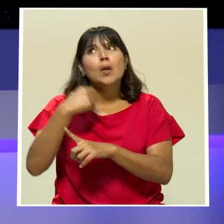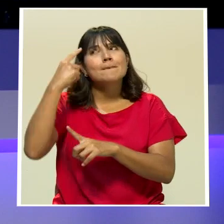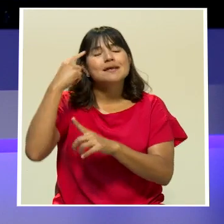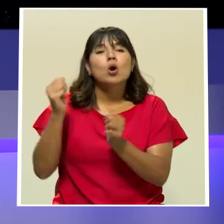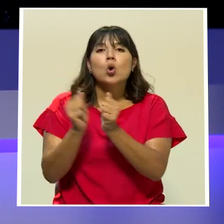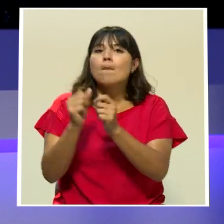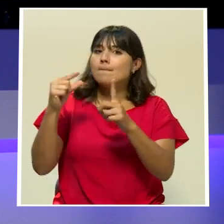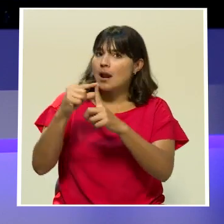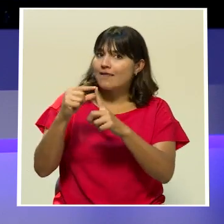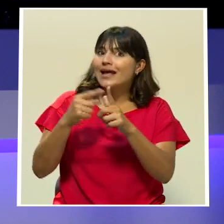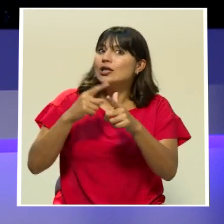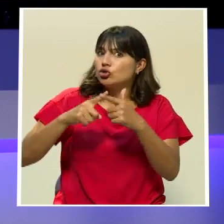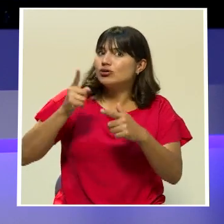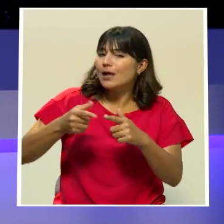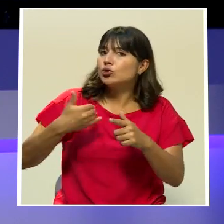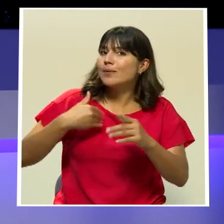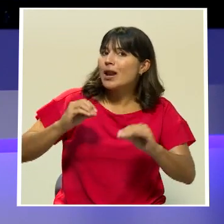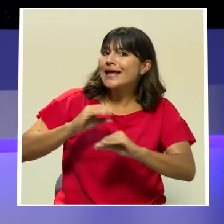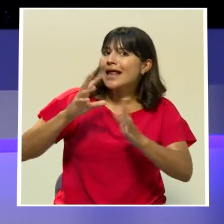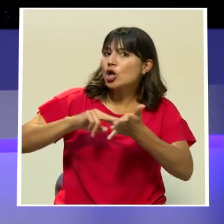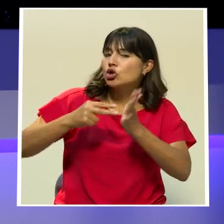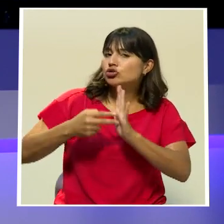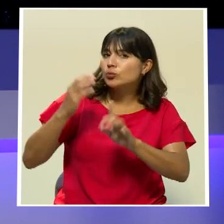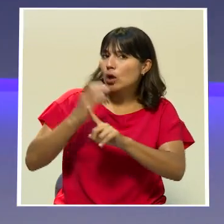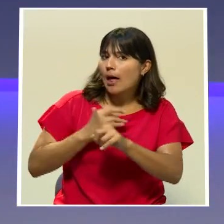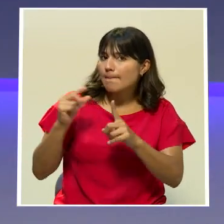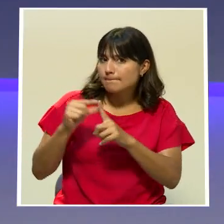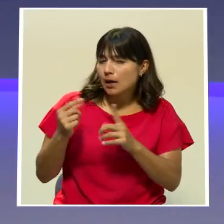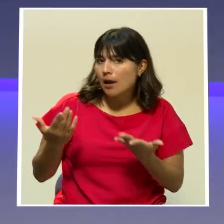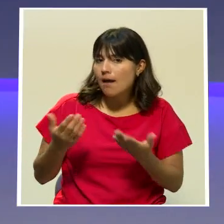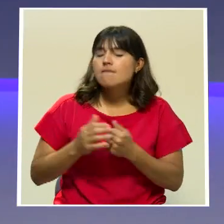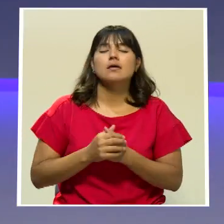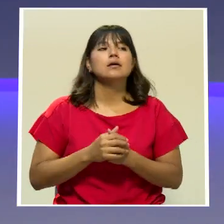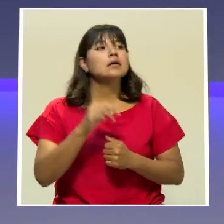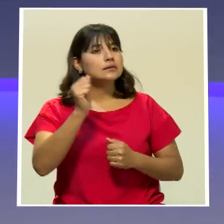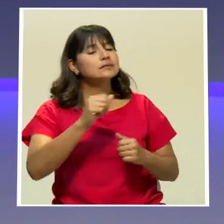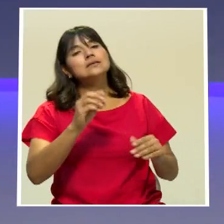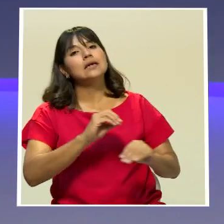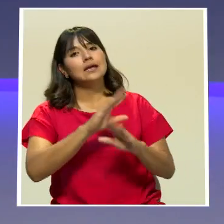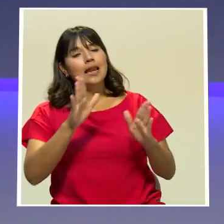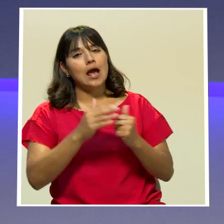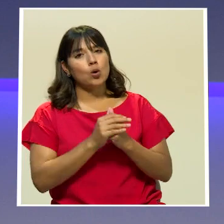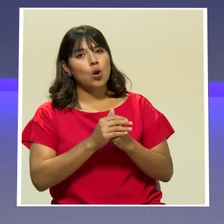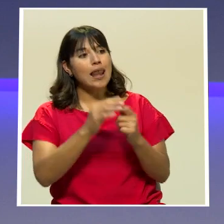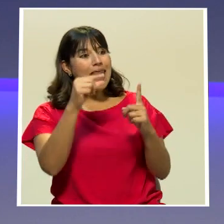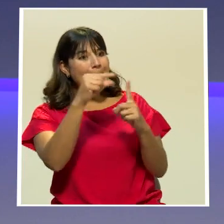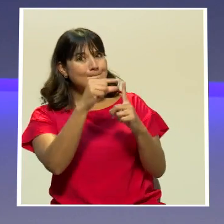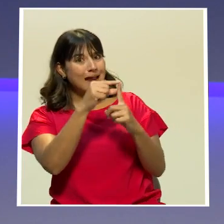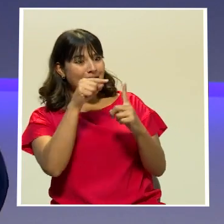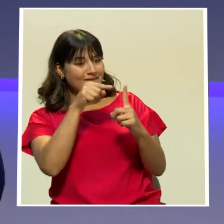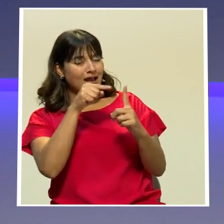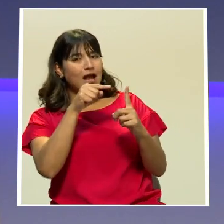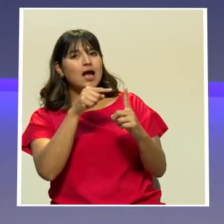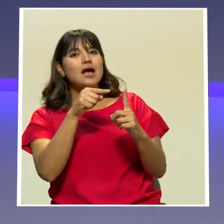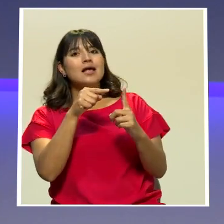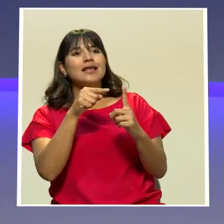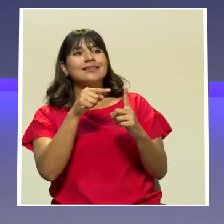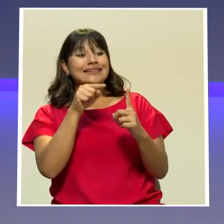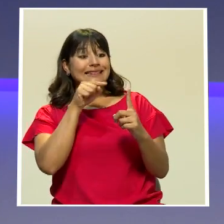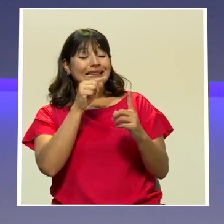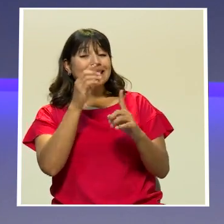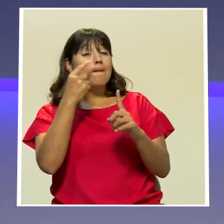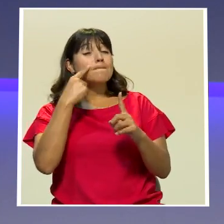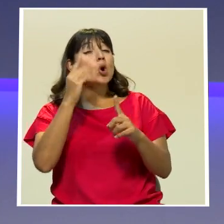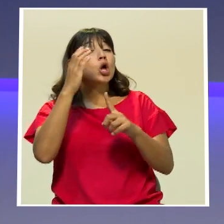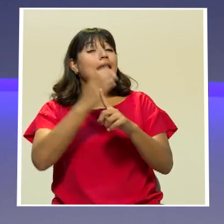las palabras con más cuidado. Totalmente. Las palabras condicionan, la manera en que articulamos las palabras condicionan